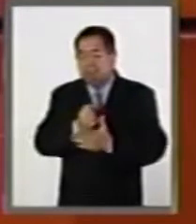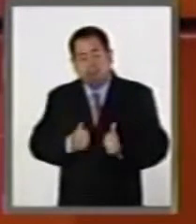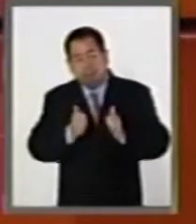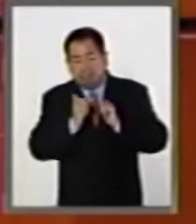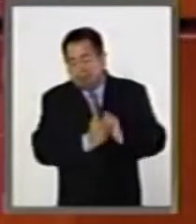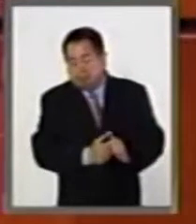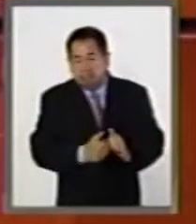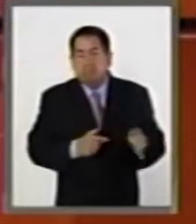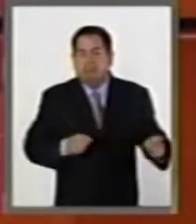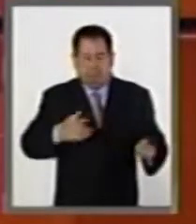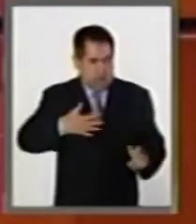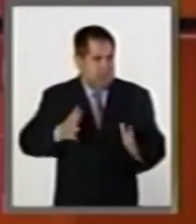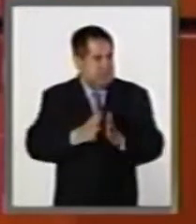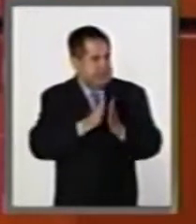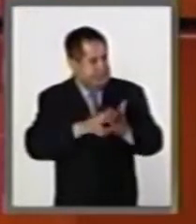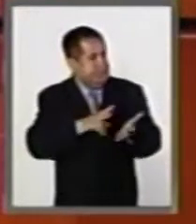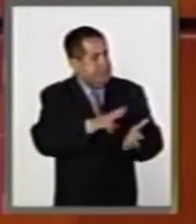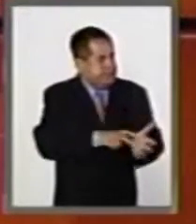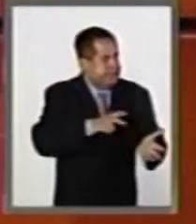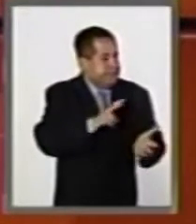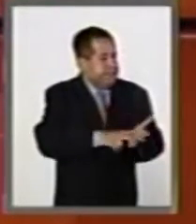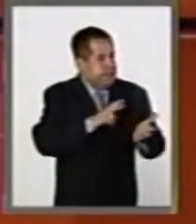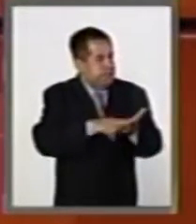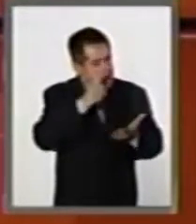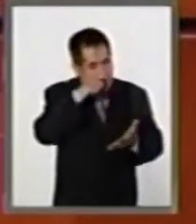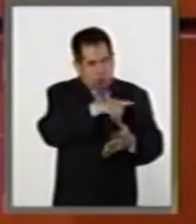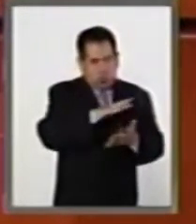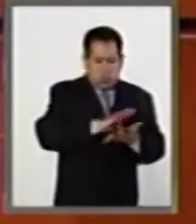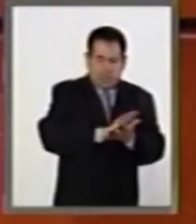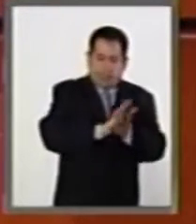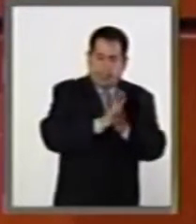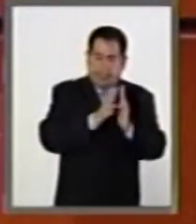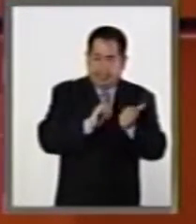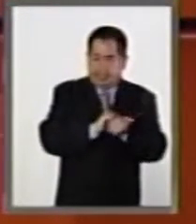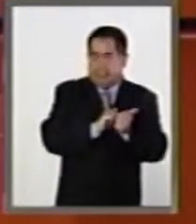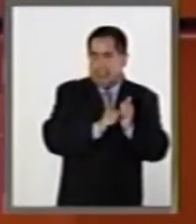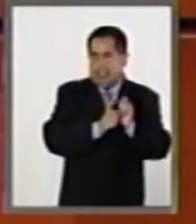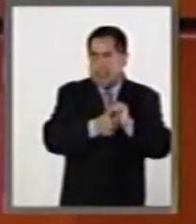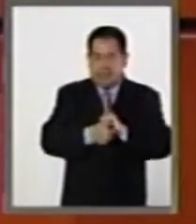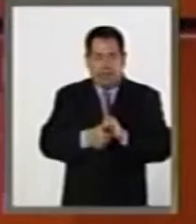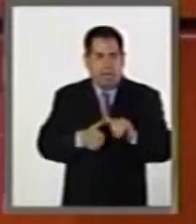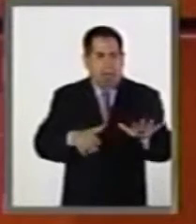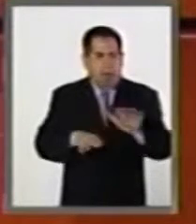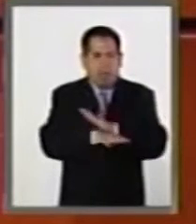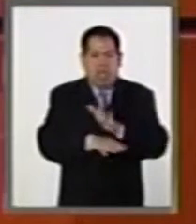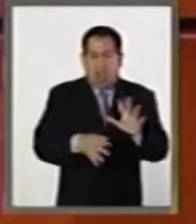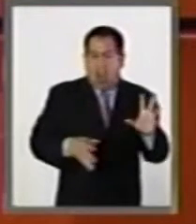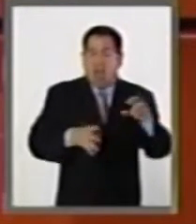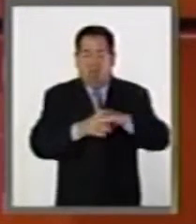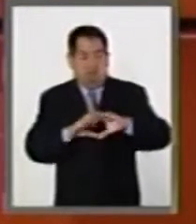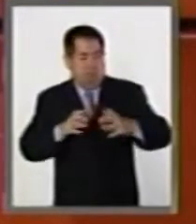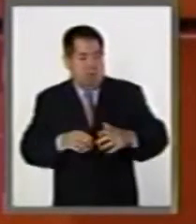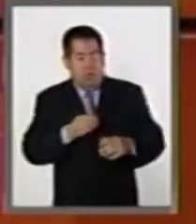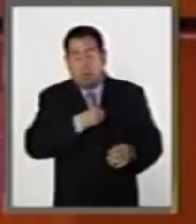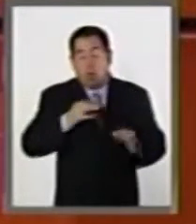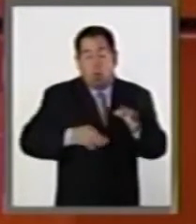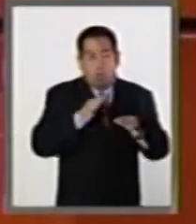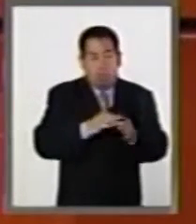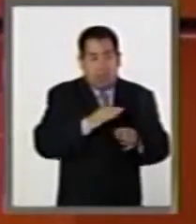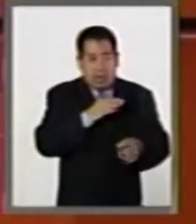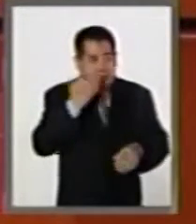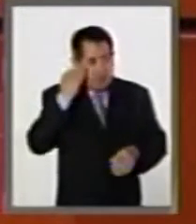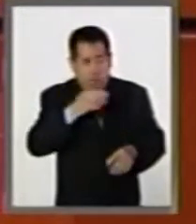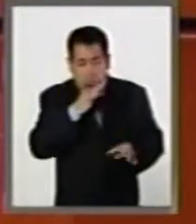colabora con su reinserción a la sociedad y una vez que haya cumplido con esta.